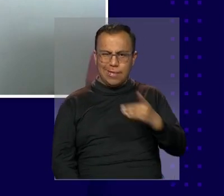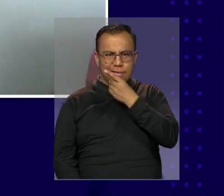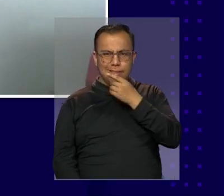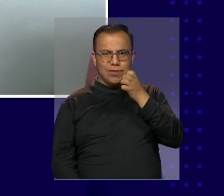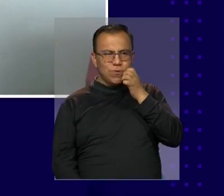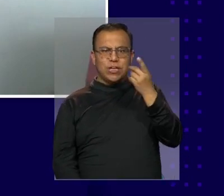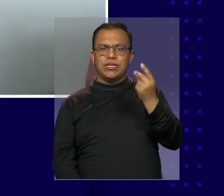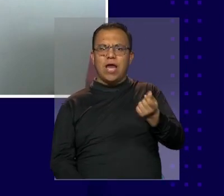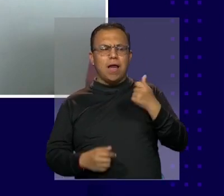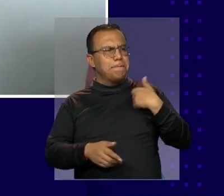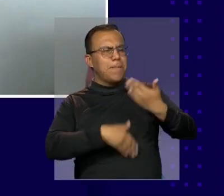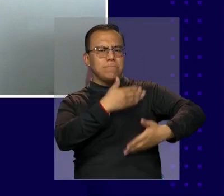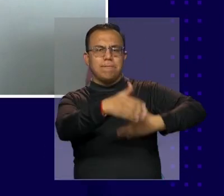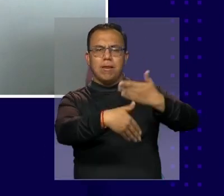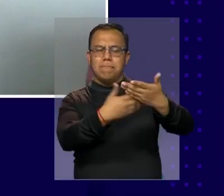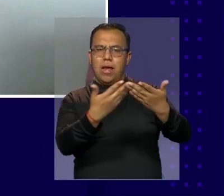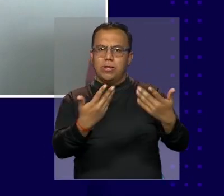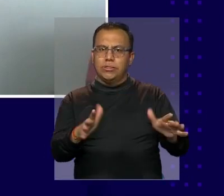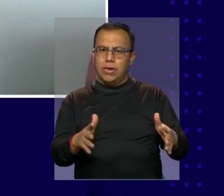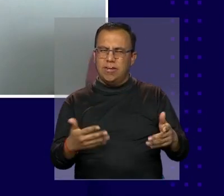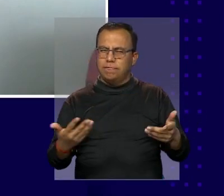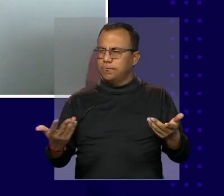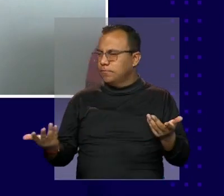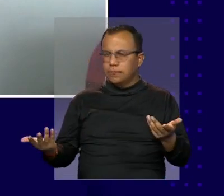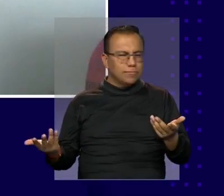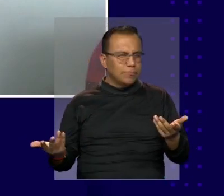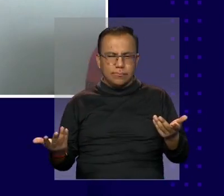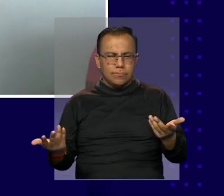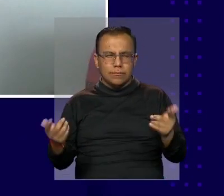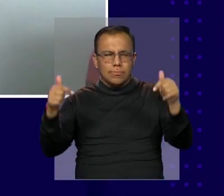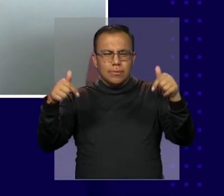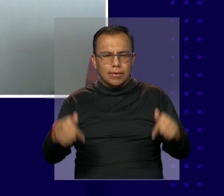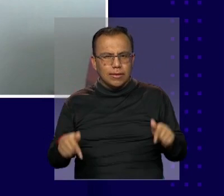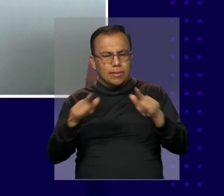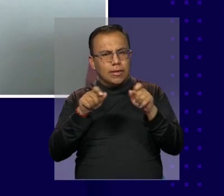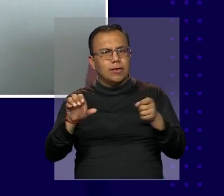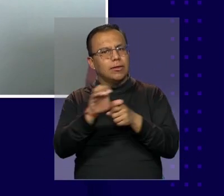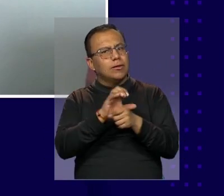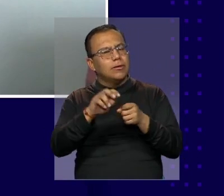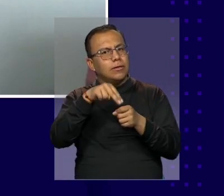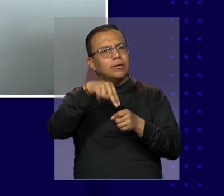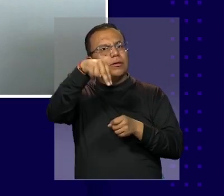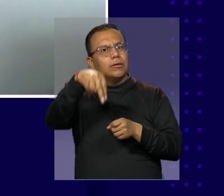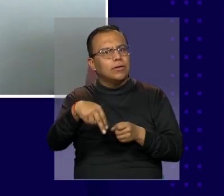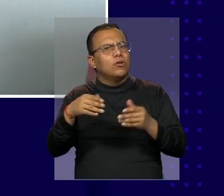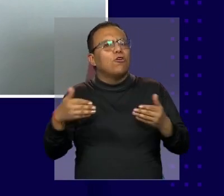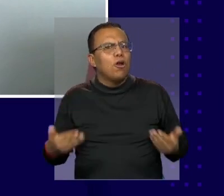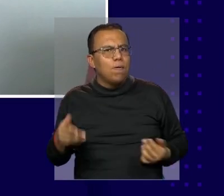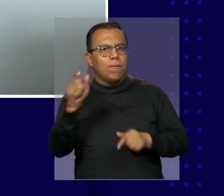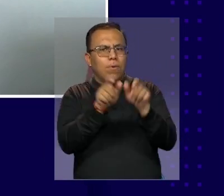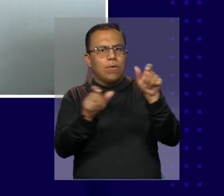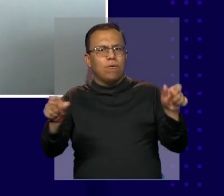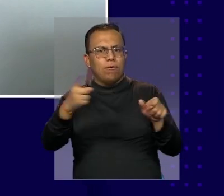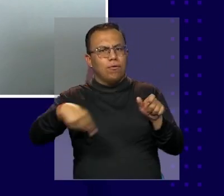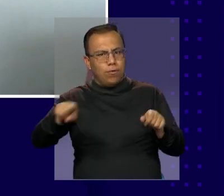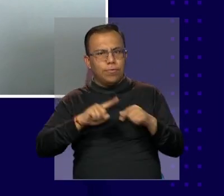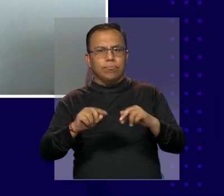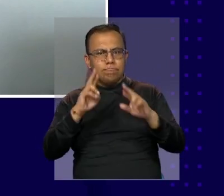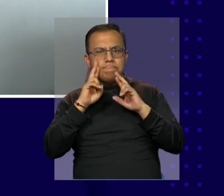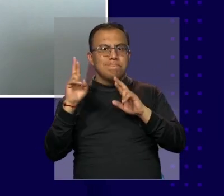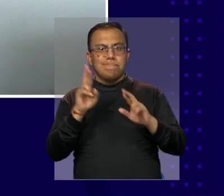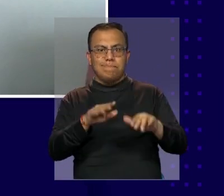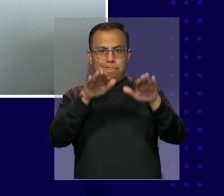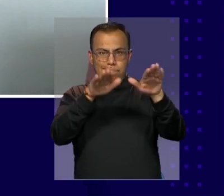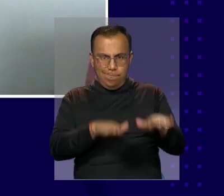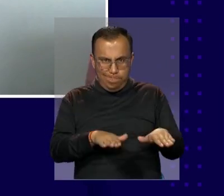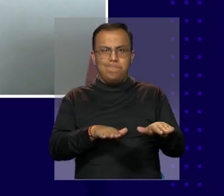eligió rápidamente y prontamente. Entonces, acá sí hay una exigencia de la ciudadanía, de las personas incluso que representamos